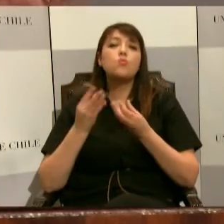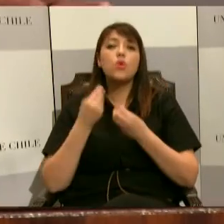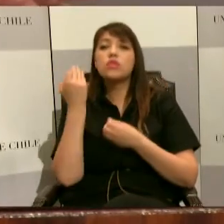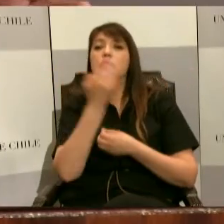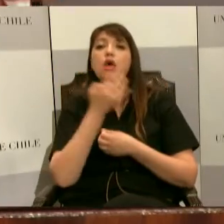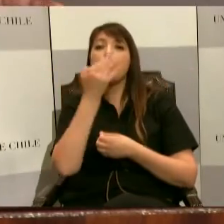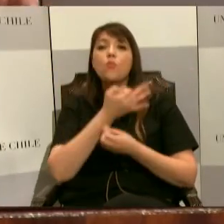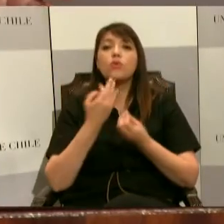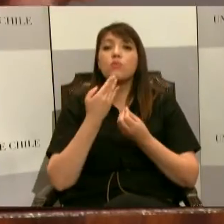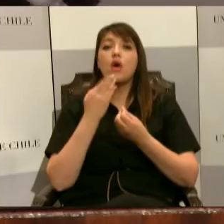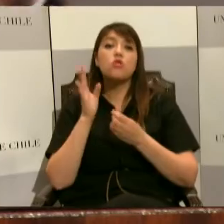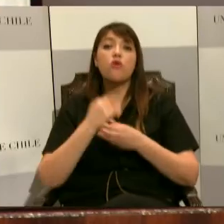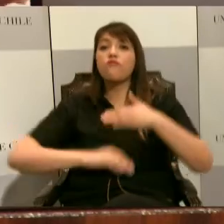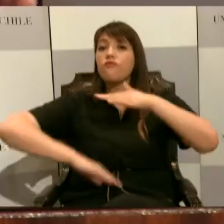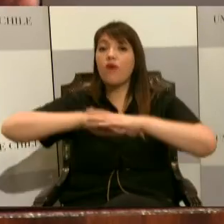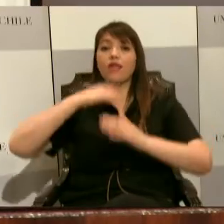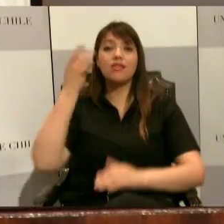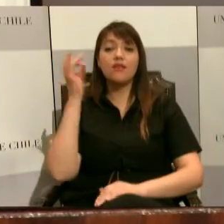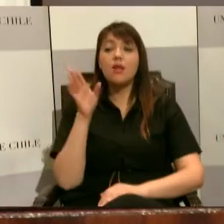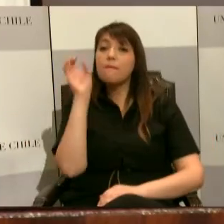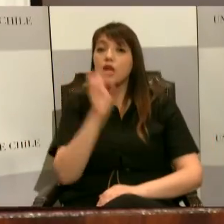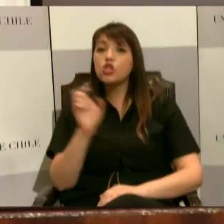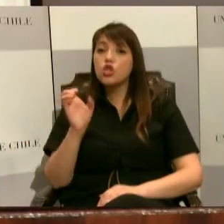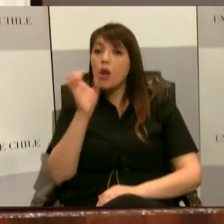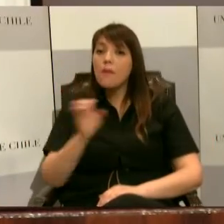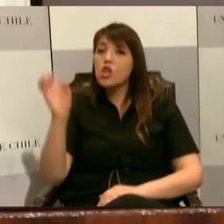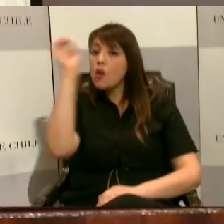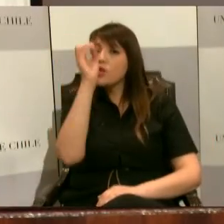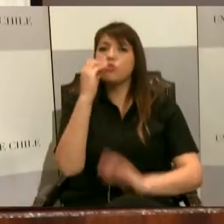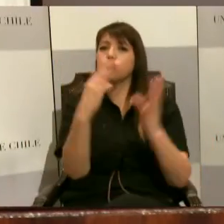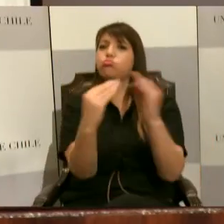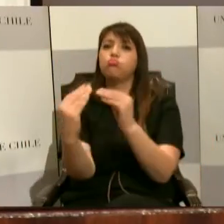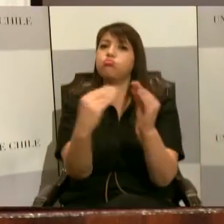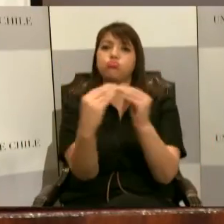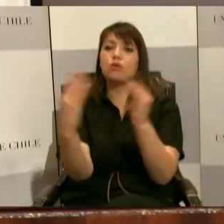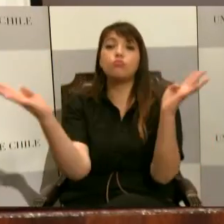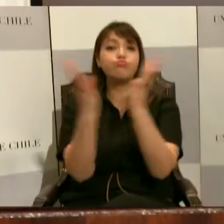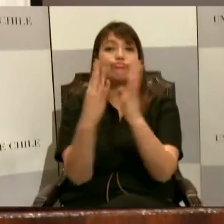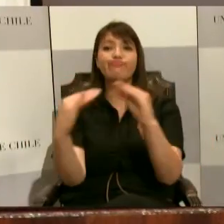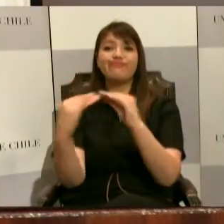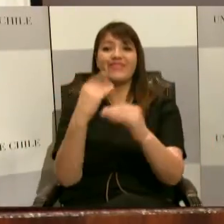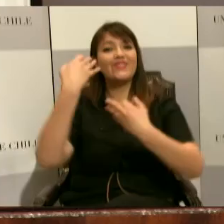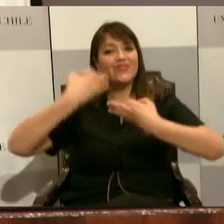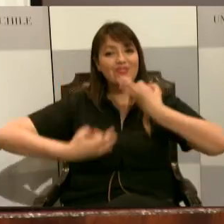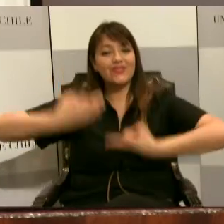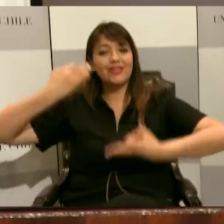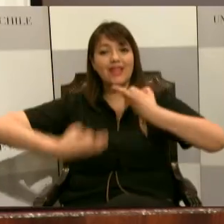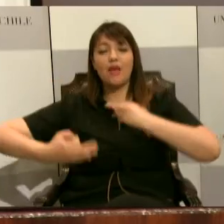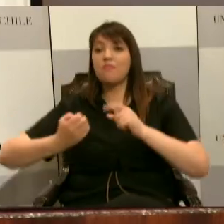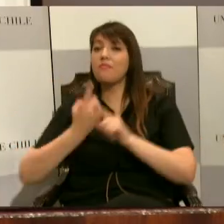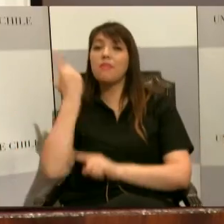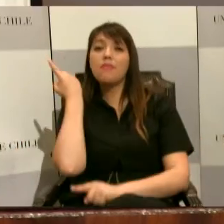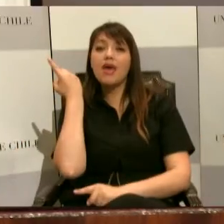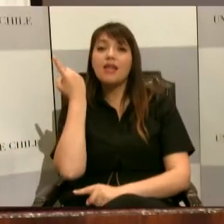Esto significa que ya no basta con que distintas personas opinen, sino que tienen que conversar entre ellas. Y quizás algún día será justicia y se dirá que el primer caso